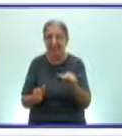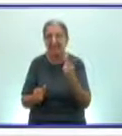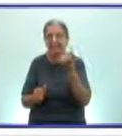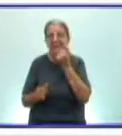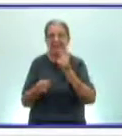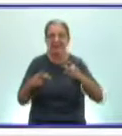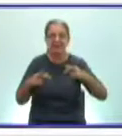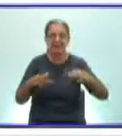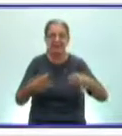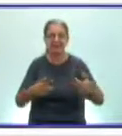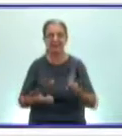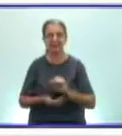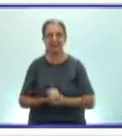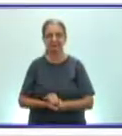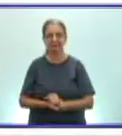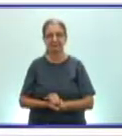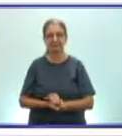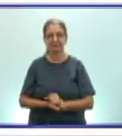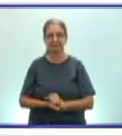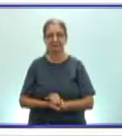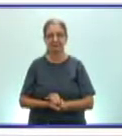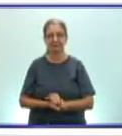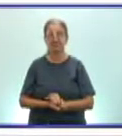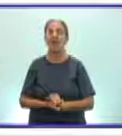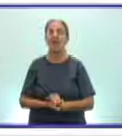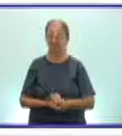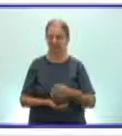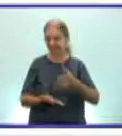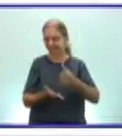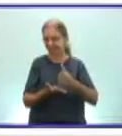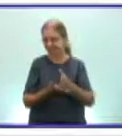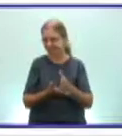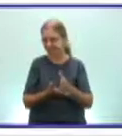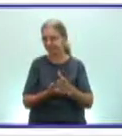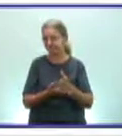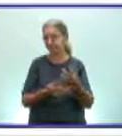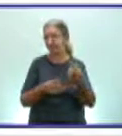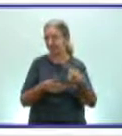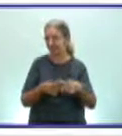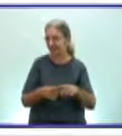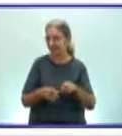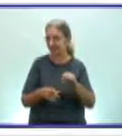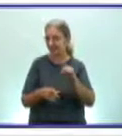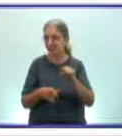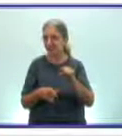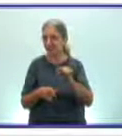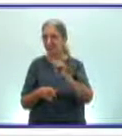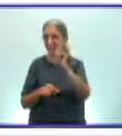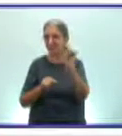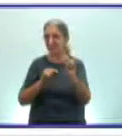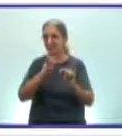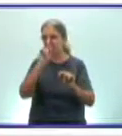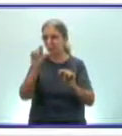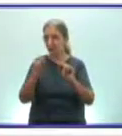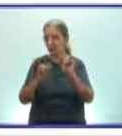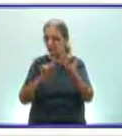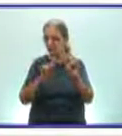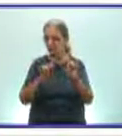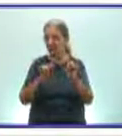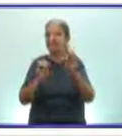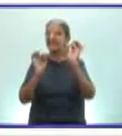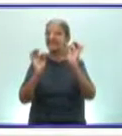repite. Vamos a continuar entonces, pero como es una pregunta, no se les puede olvidar